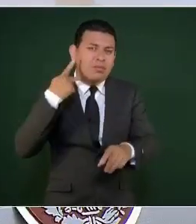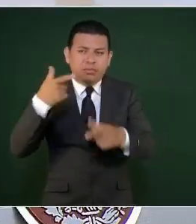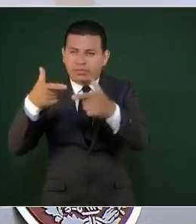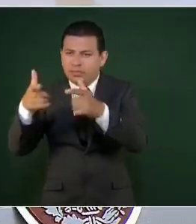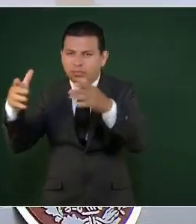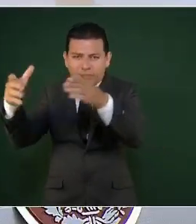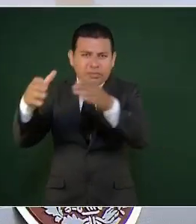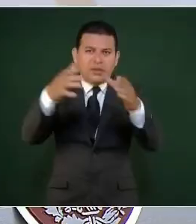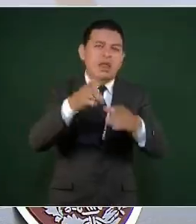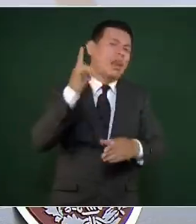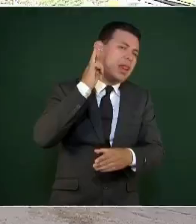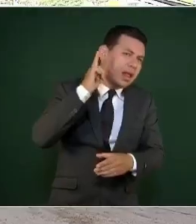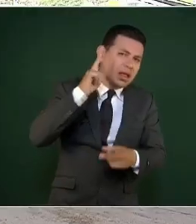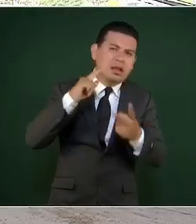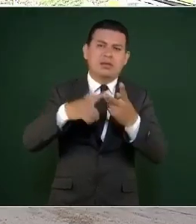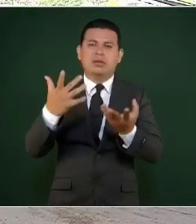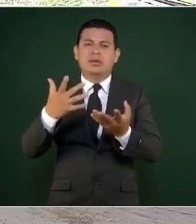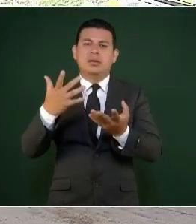los legisladores,